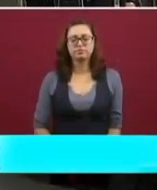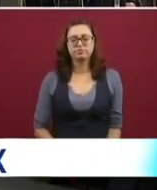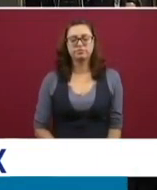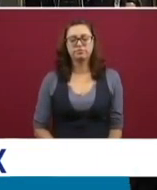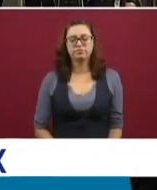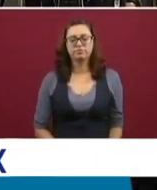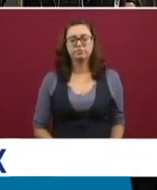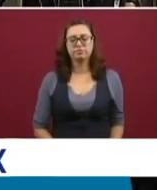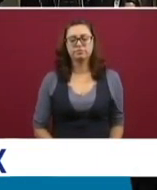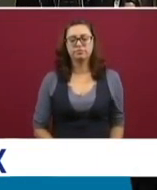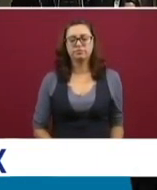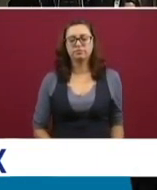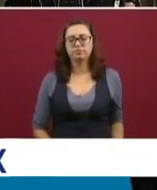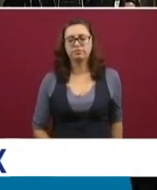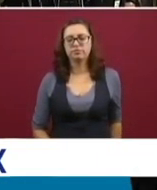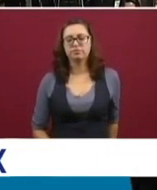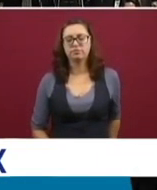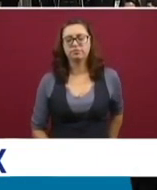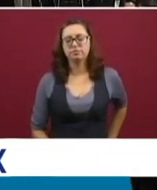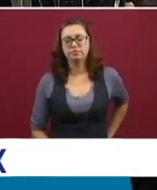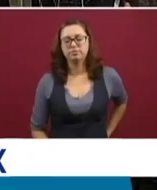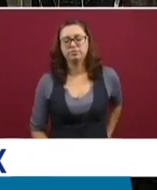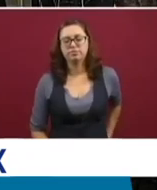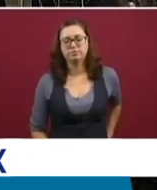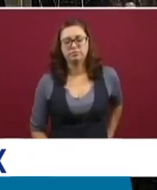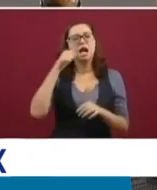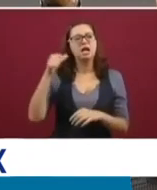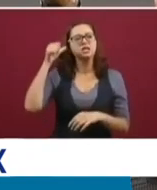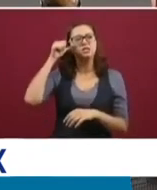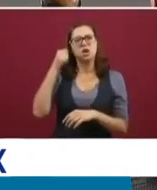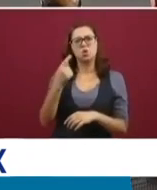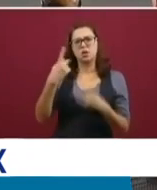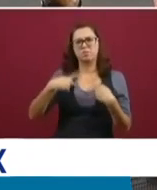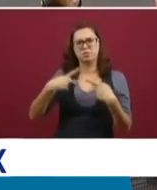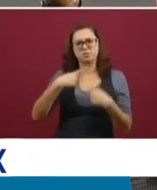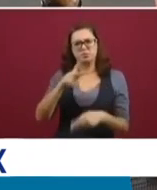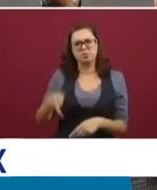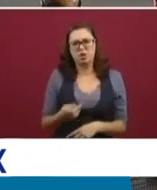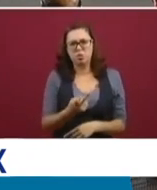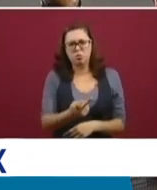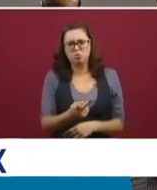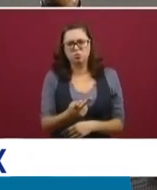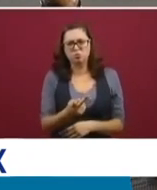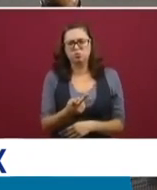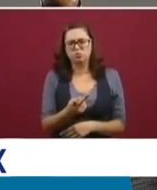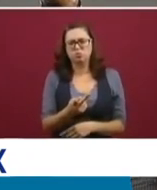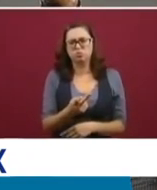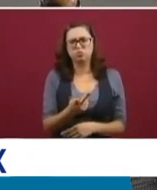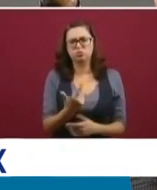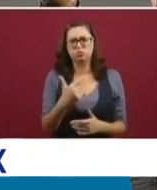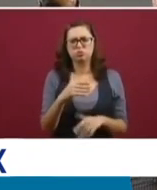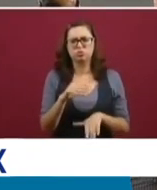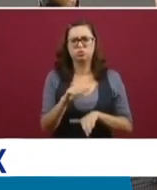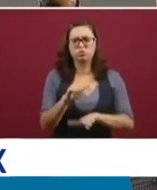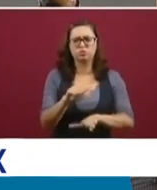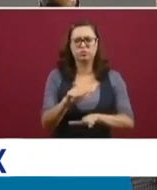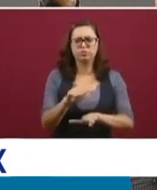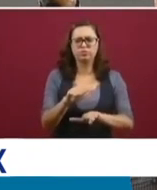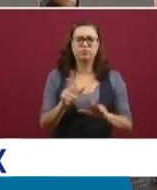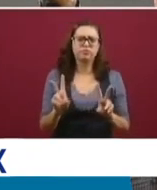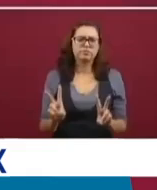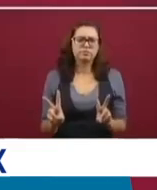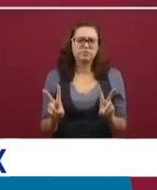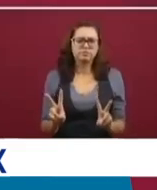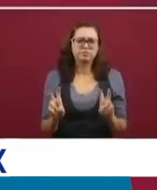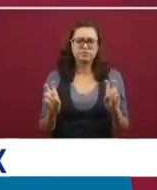integral para detener la caída en la producción de hidrocarburos, ya que recibió una empresa en muy mal estado, pero que gracias